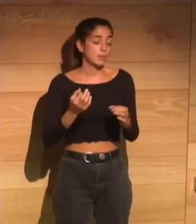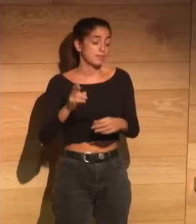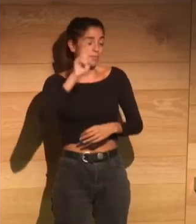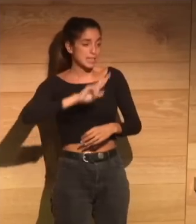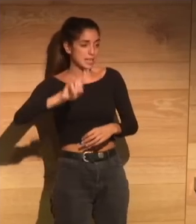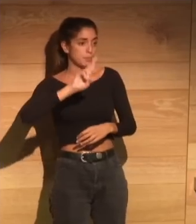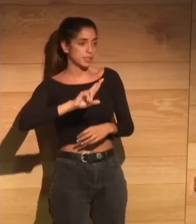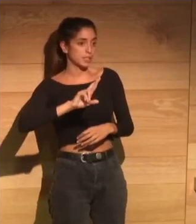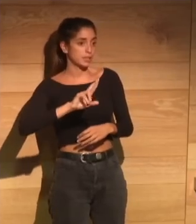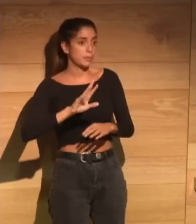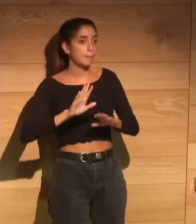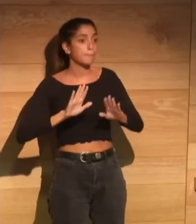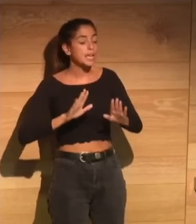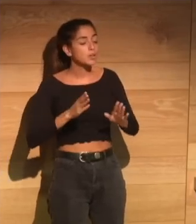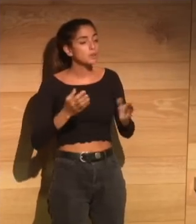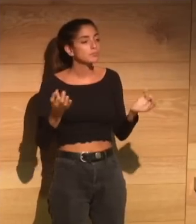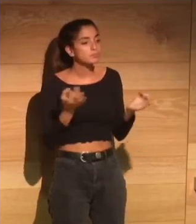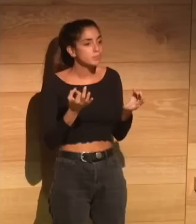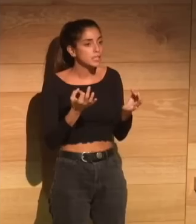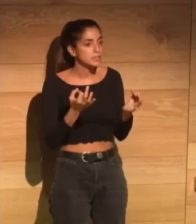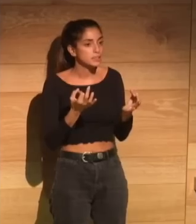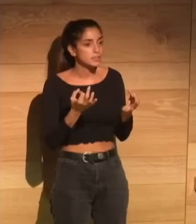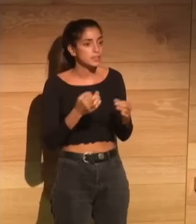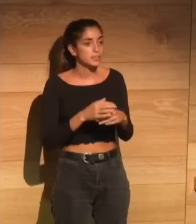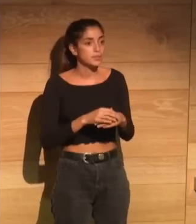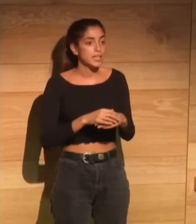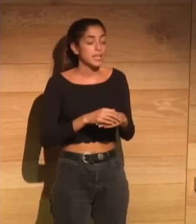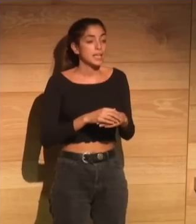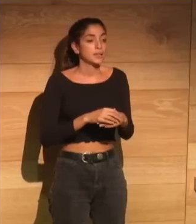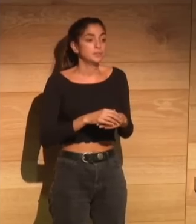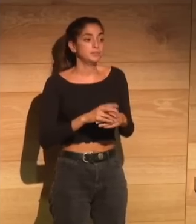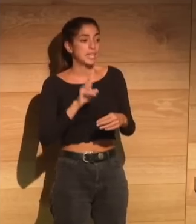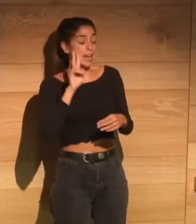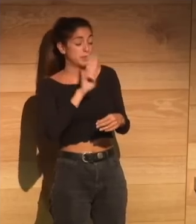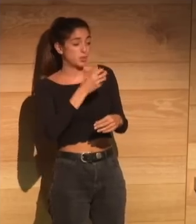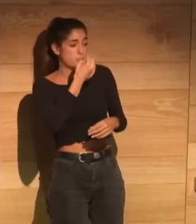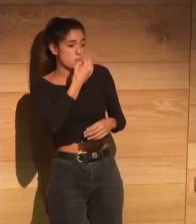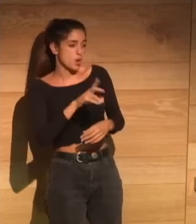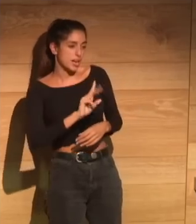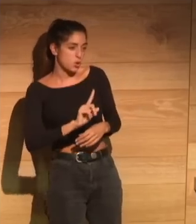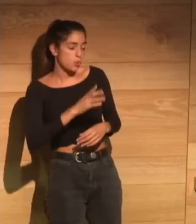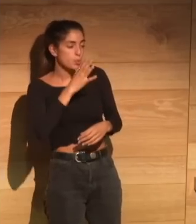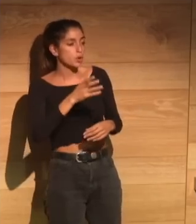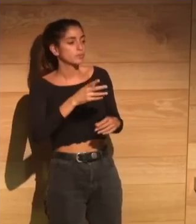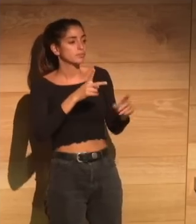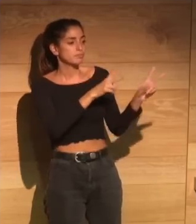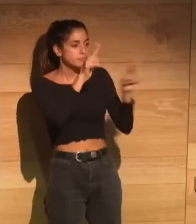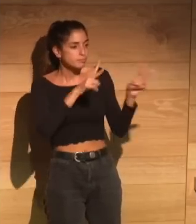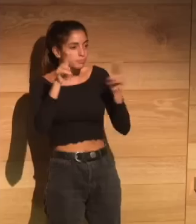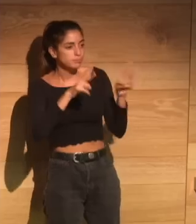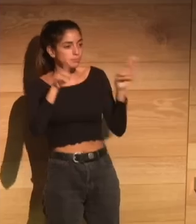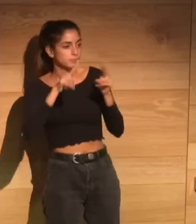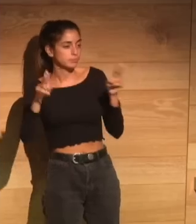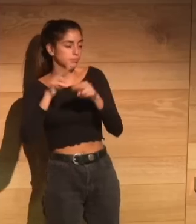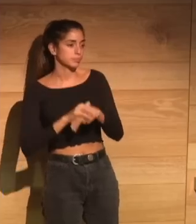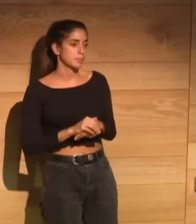¿Qué sucede? Que la visión no es muy buena. Tienes un parpadeo constante porque estás constantemente pasando un objeto